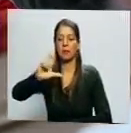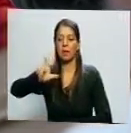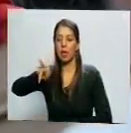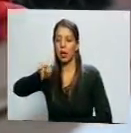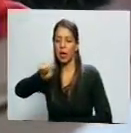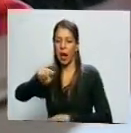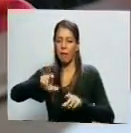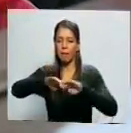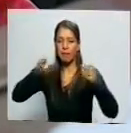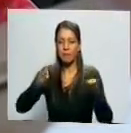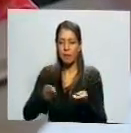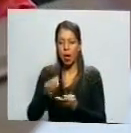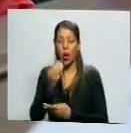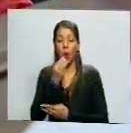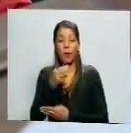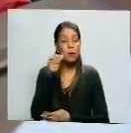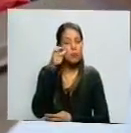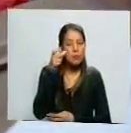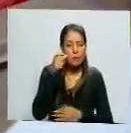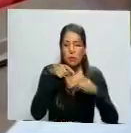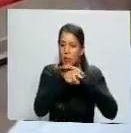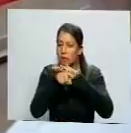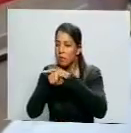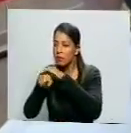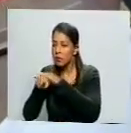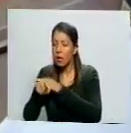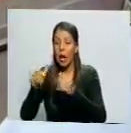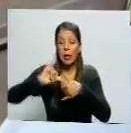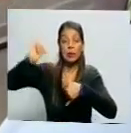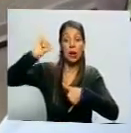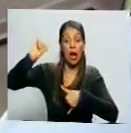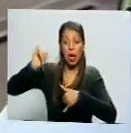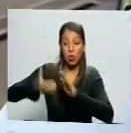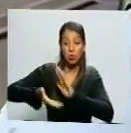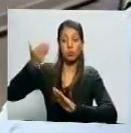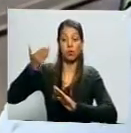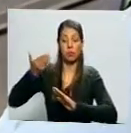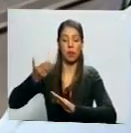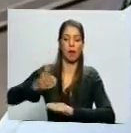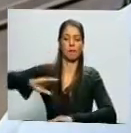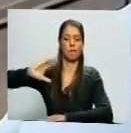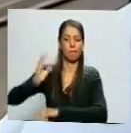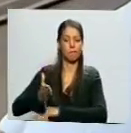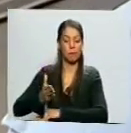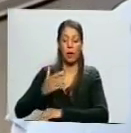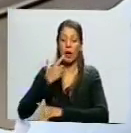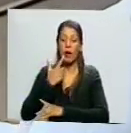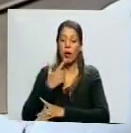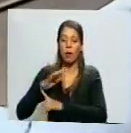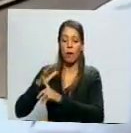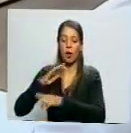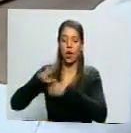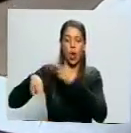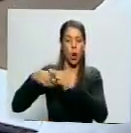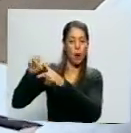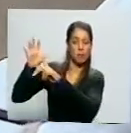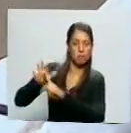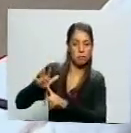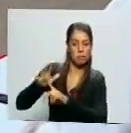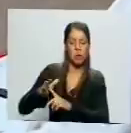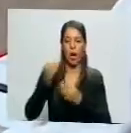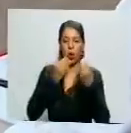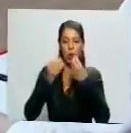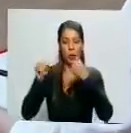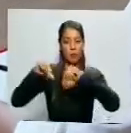distorsiones y procesos especulativos en nuestra economía para derrotar definitivamente la guerra no convencional, consolidando